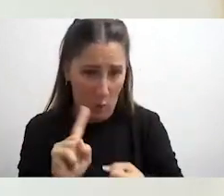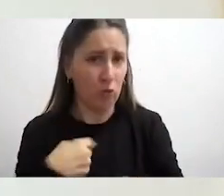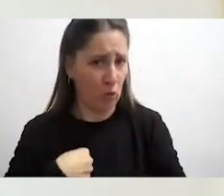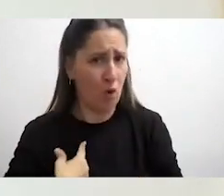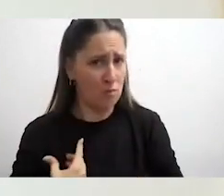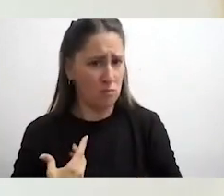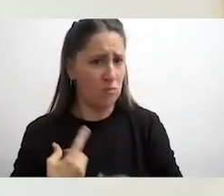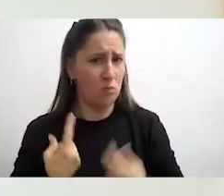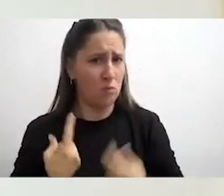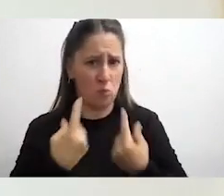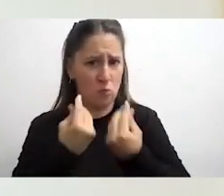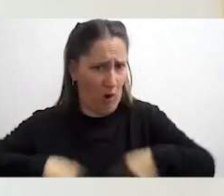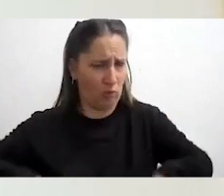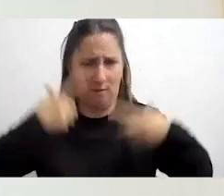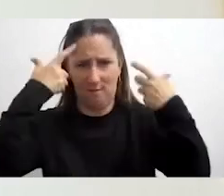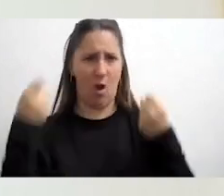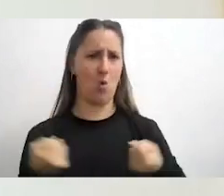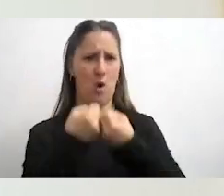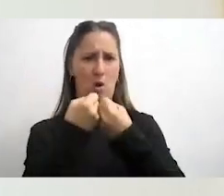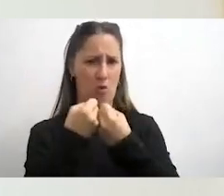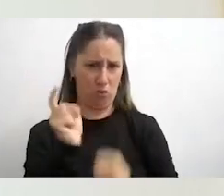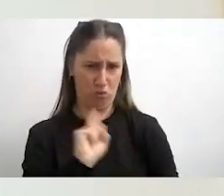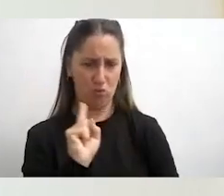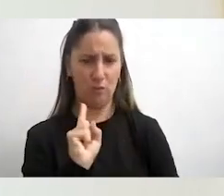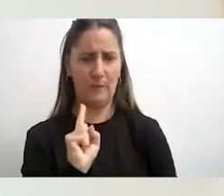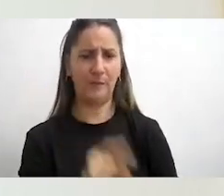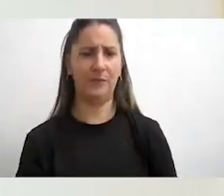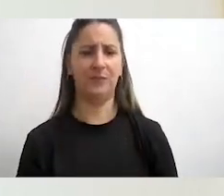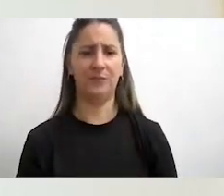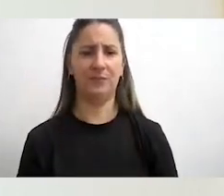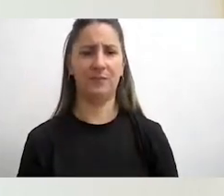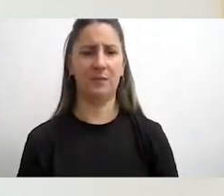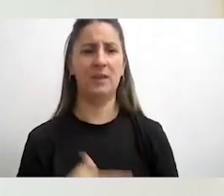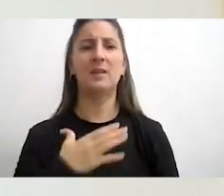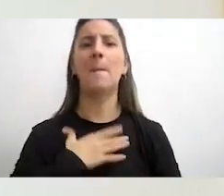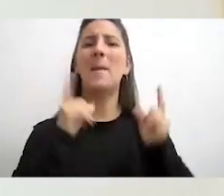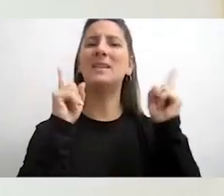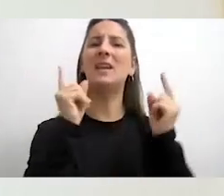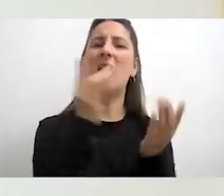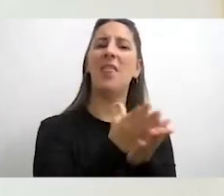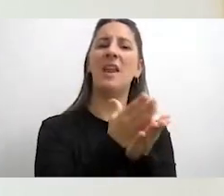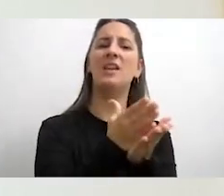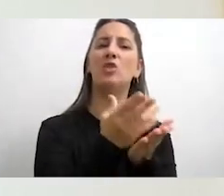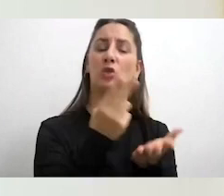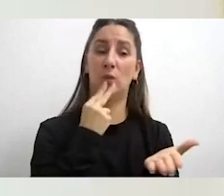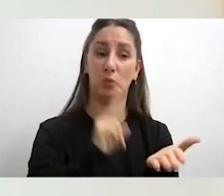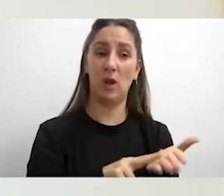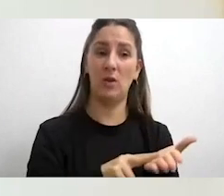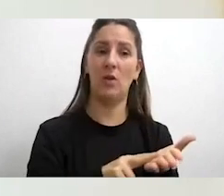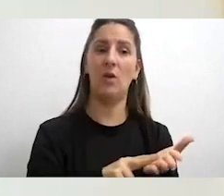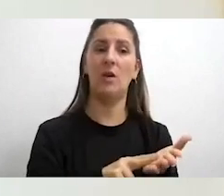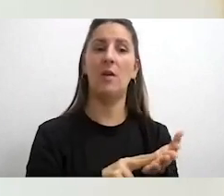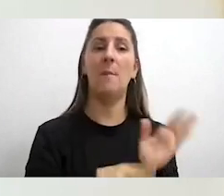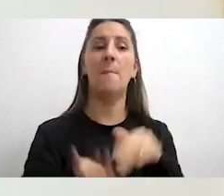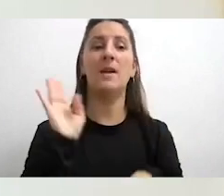cosas no estoy de acuerdo, por eso mismo yo tengo mi maestría en Derecho Tributario y lo único que debo, como a muchos les suele